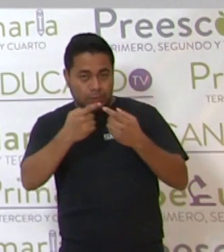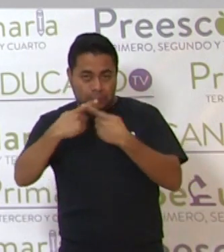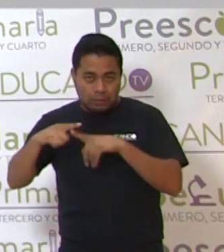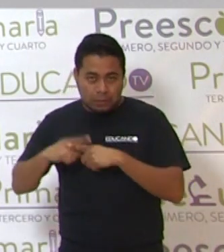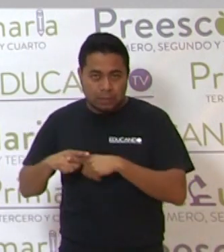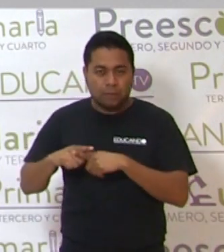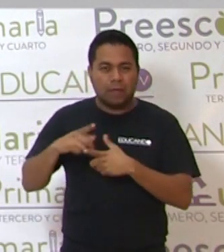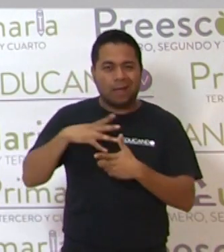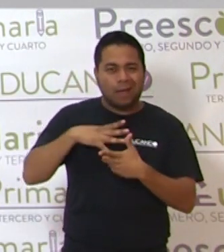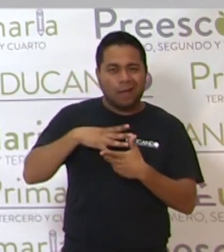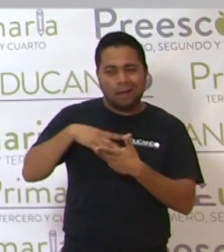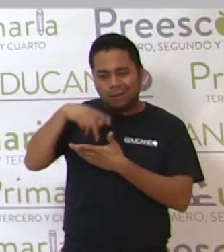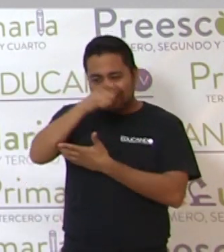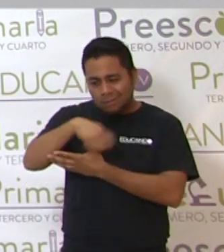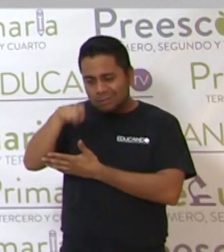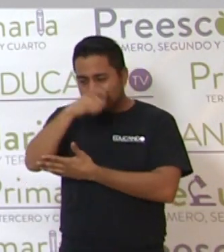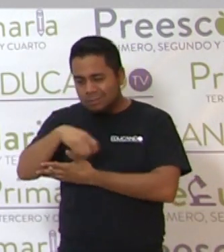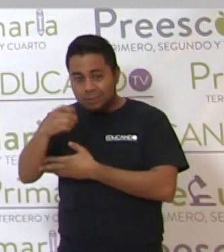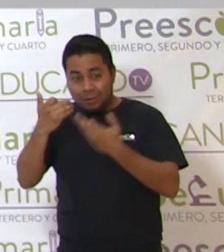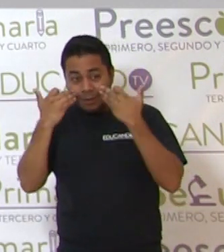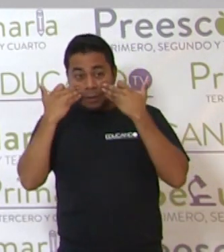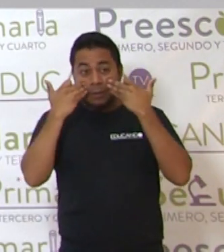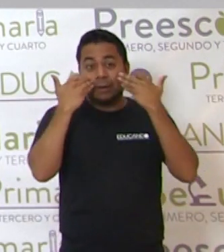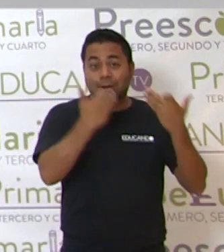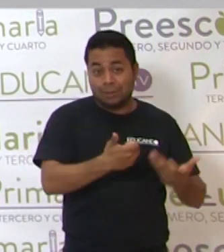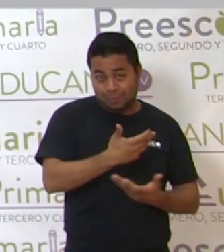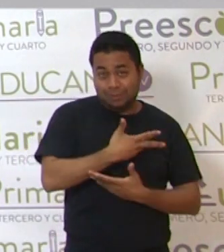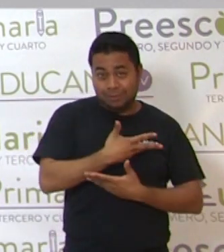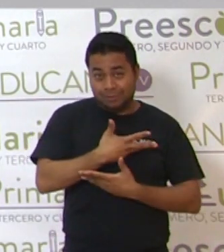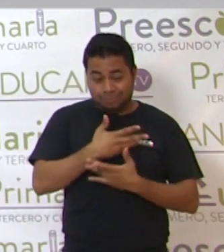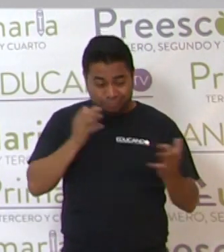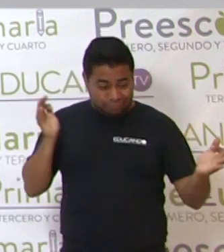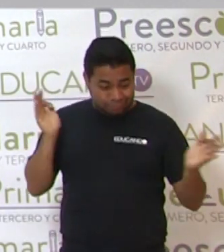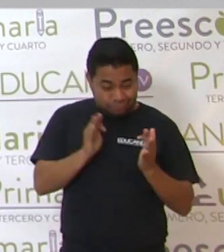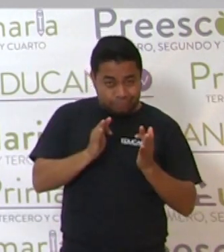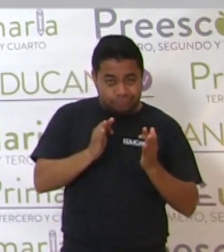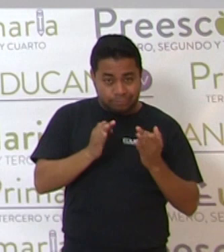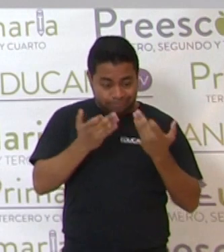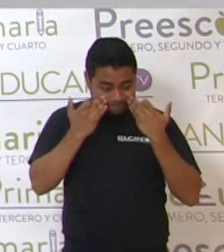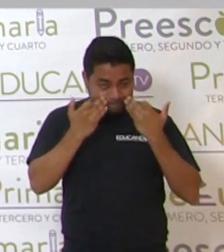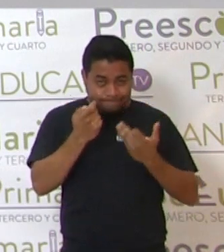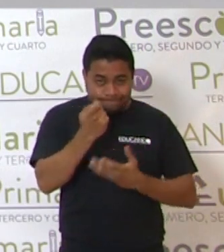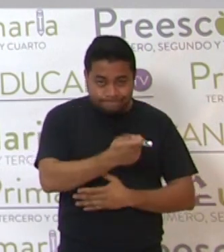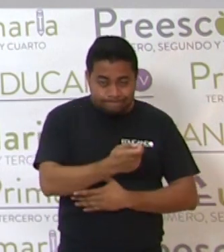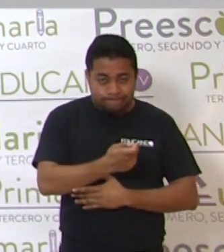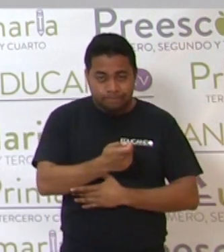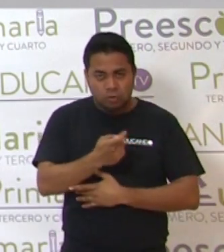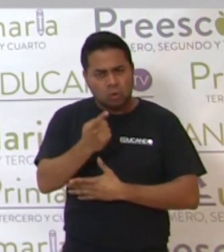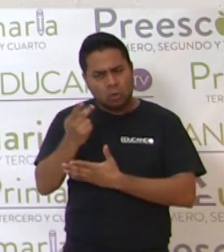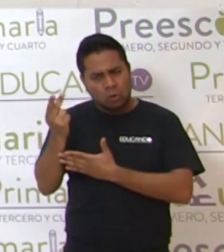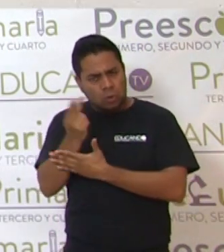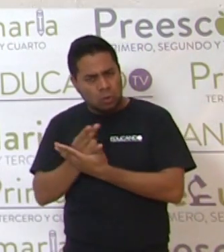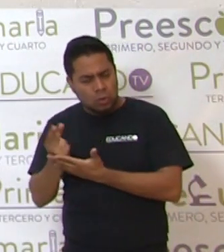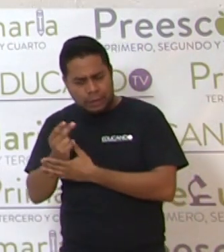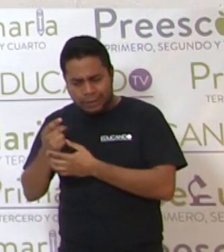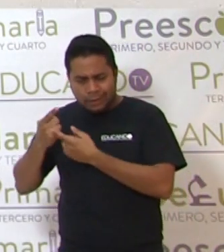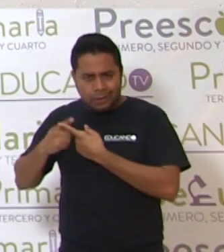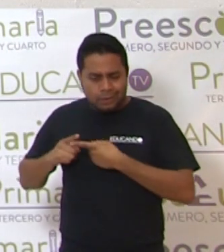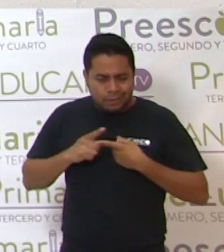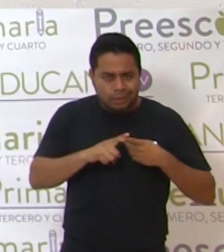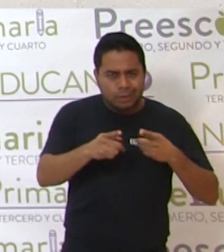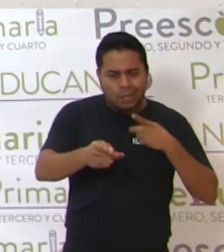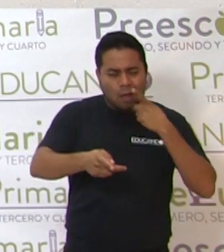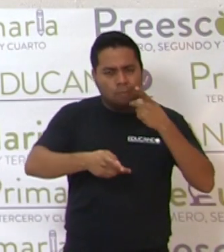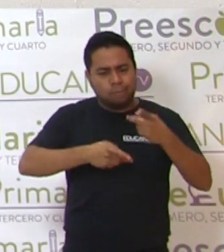de caligrama. ¿Sí alcanzas a verlos? ¿Sí? ¿Ya lo viste? Puedes diseñar muchos tipos de